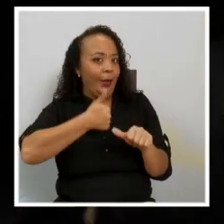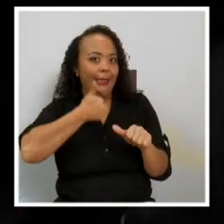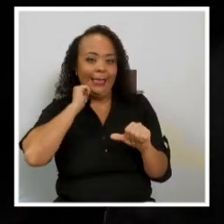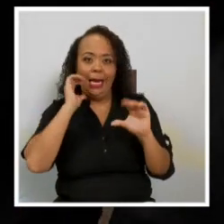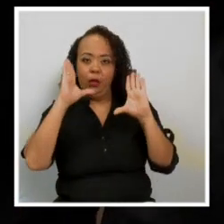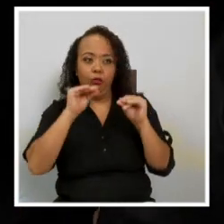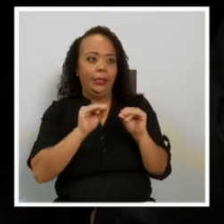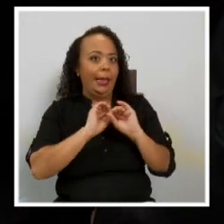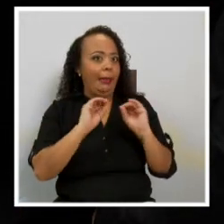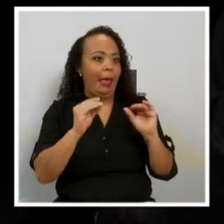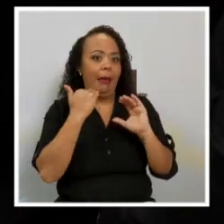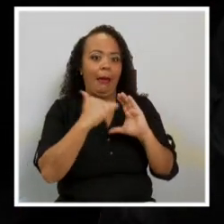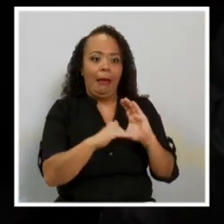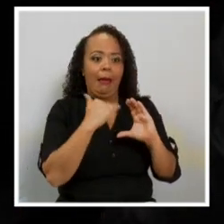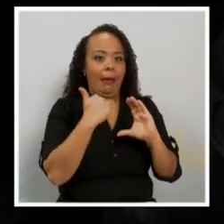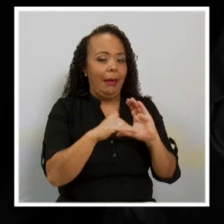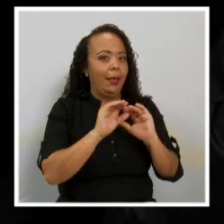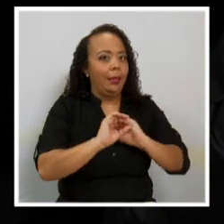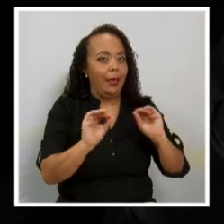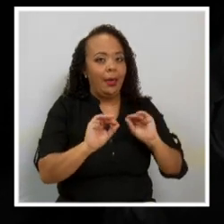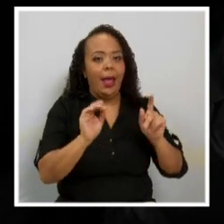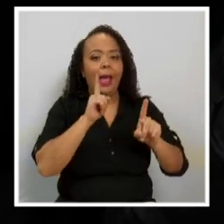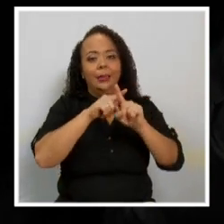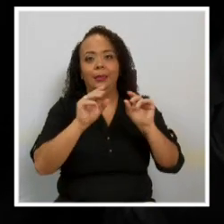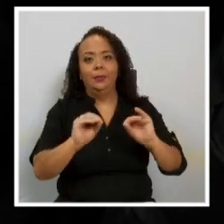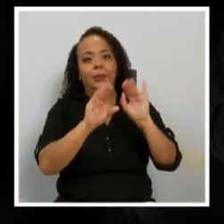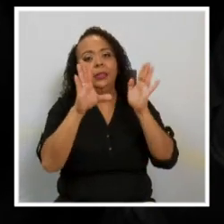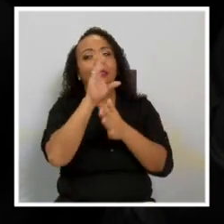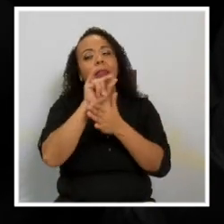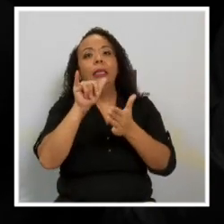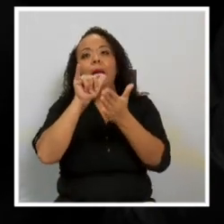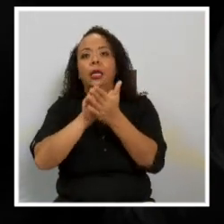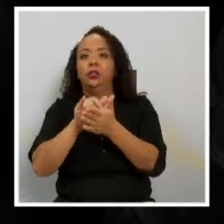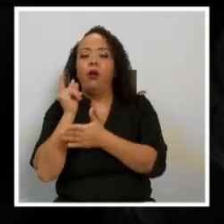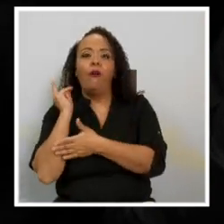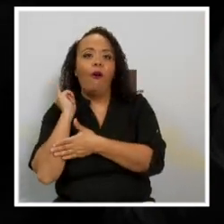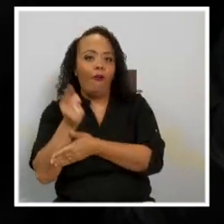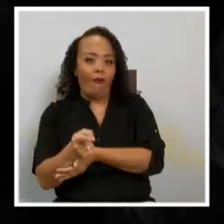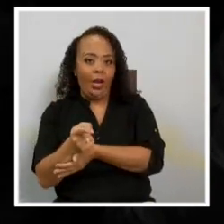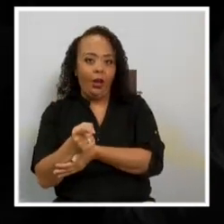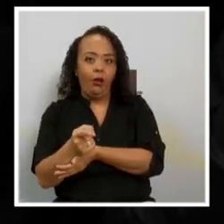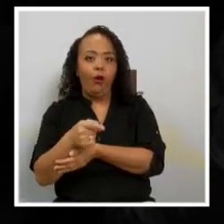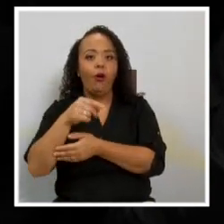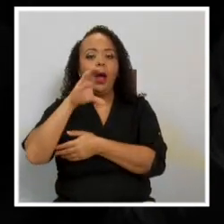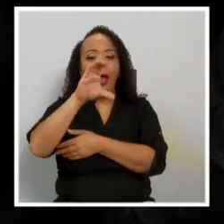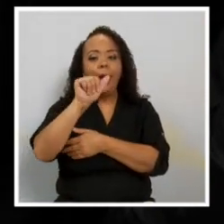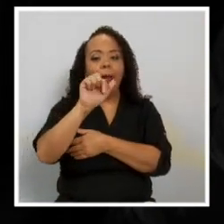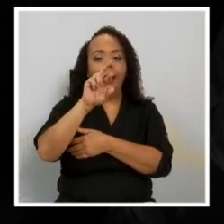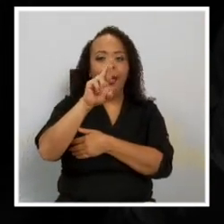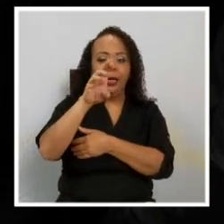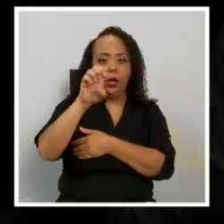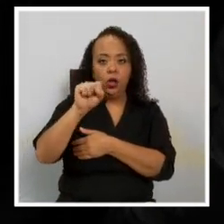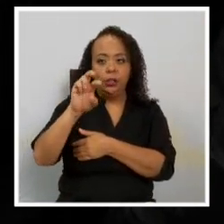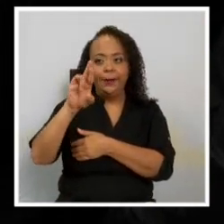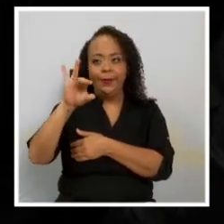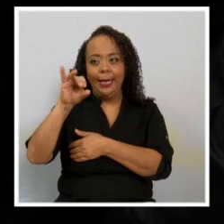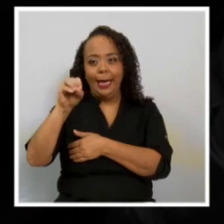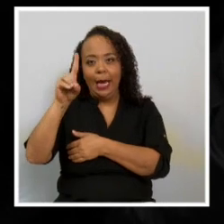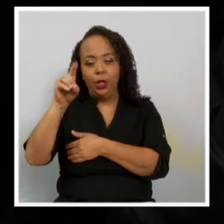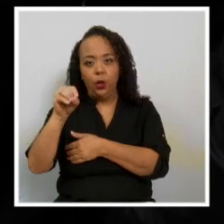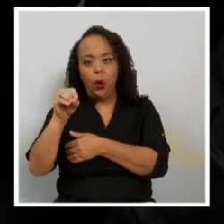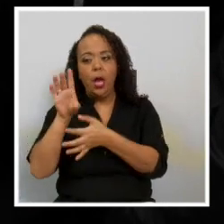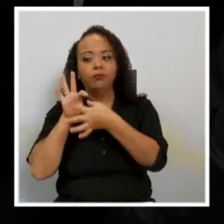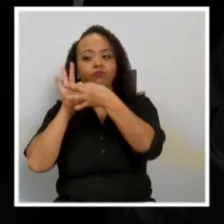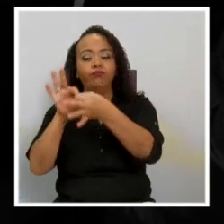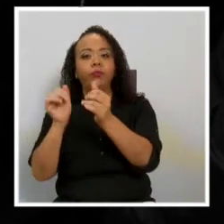suscribía y esperaba hasta horas de la mañana, y eso obligó, por supuesto, a Carlos Ricardo Benavides a amarrar la elección con las